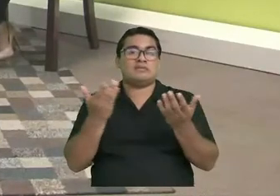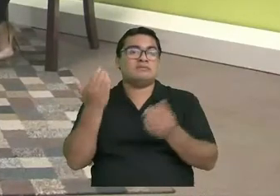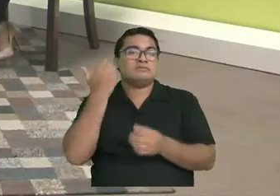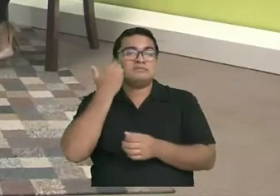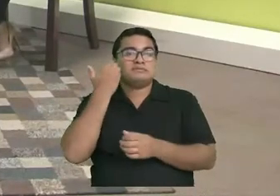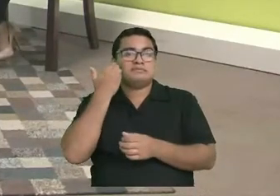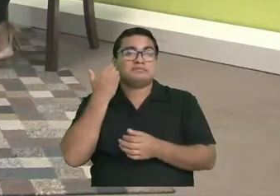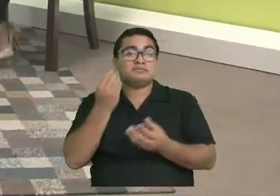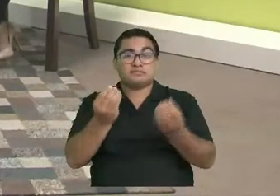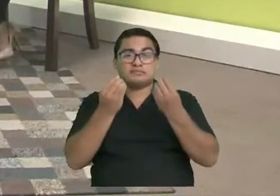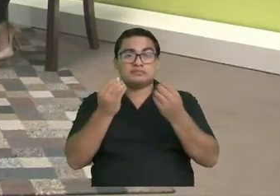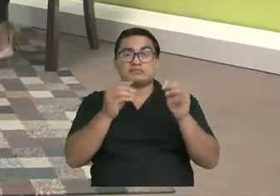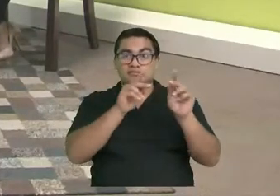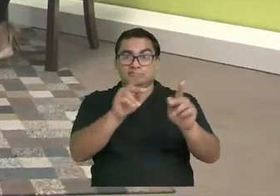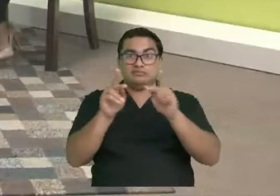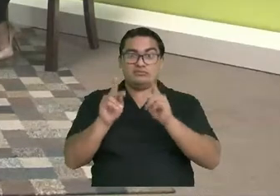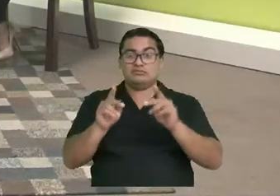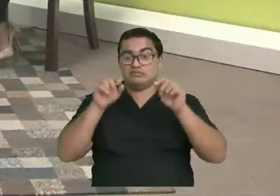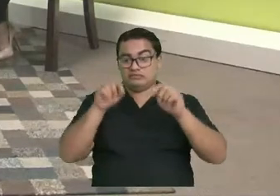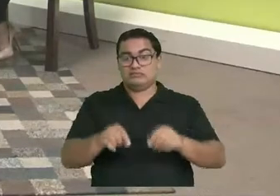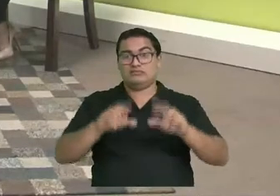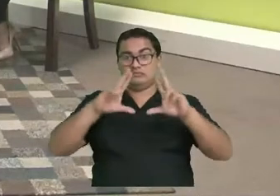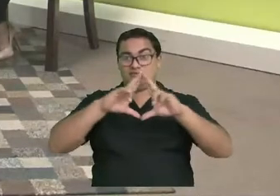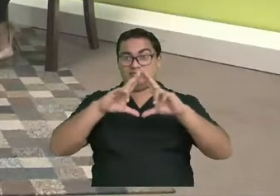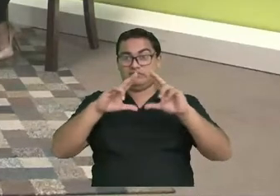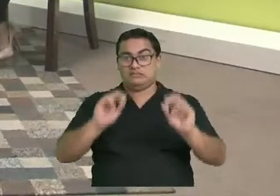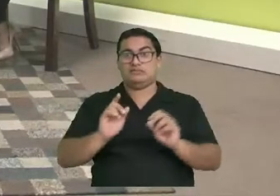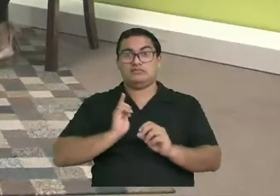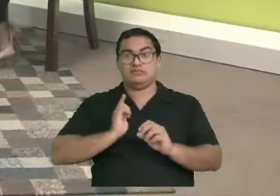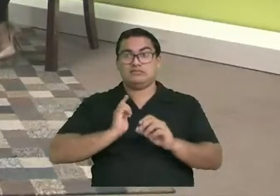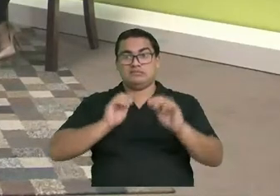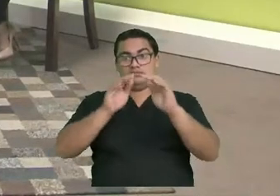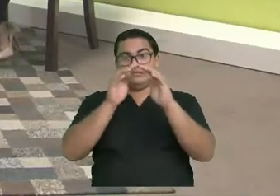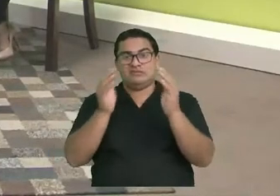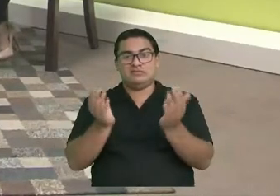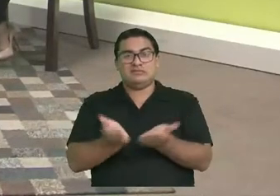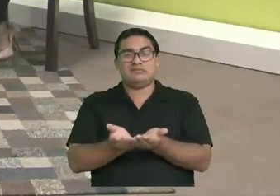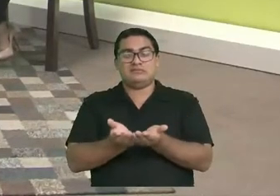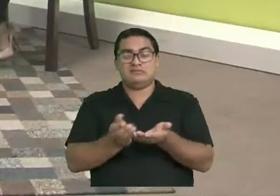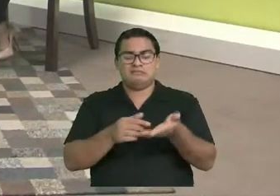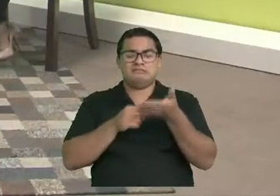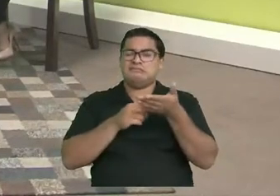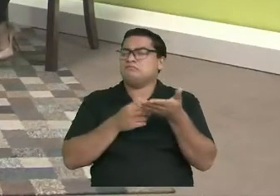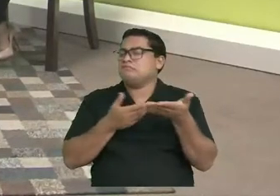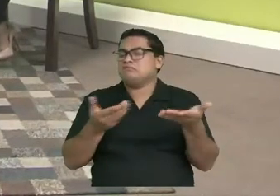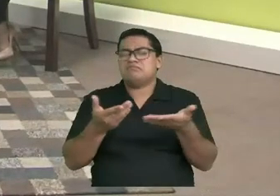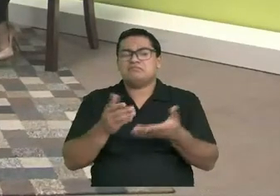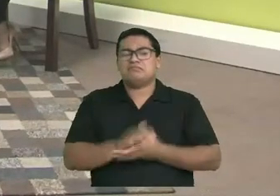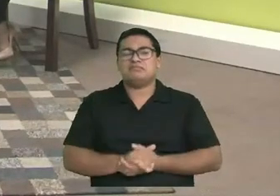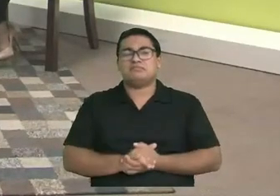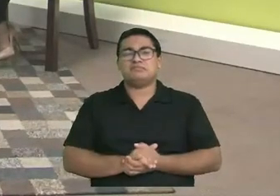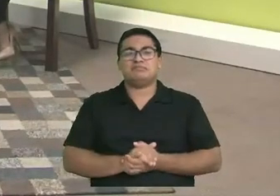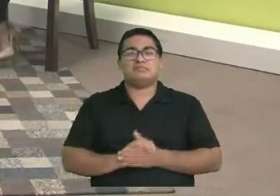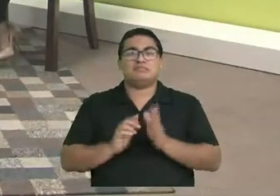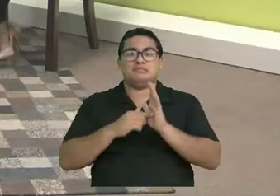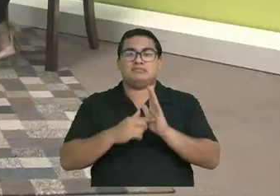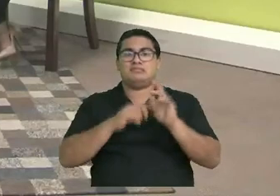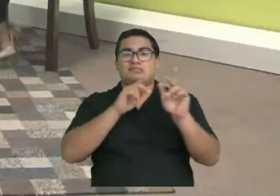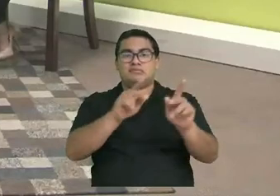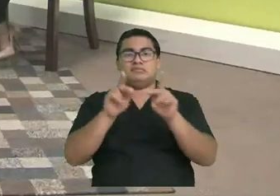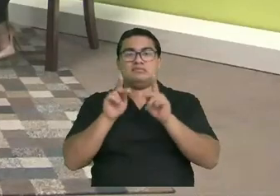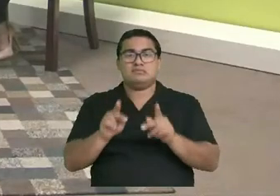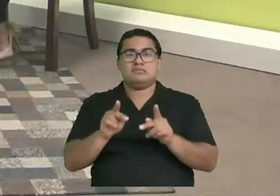Este síndrome, ¿qué tan frecuente es en nuestro país? ¿Qué tan frecuente es a nivel mundial? Es raro, o sea, quizás ahorita las personas que nos están